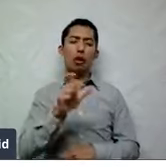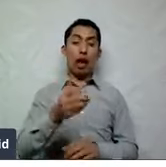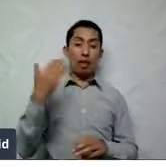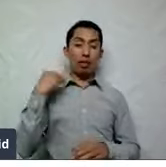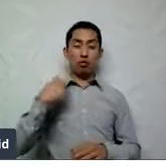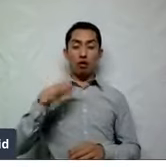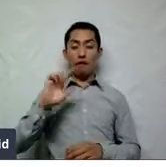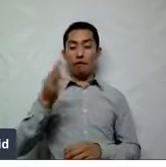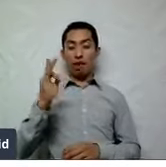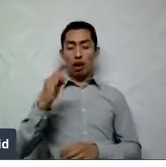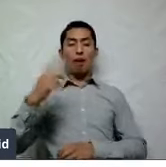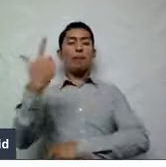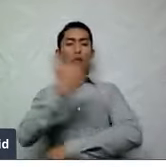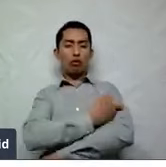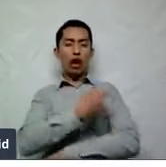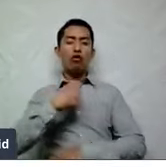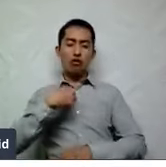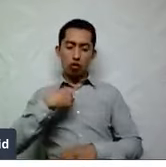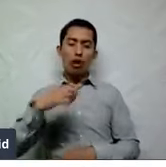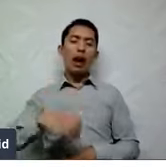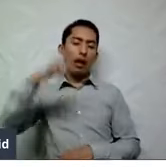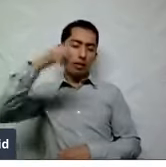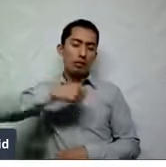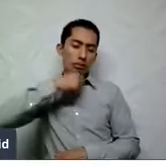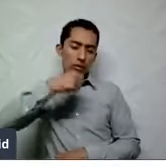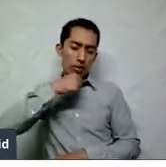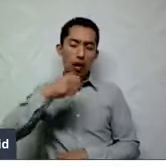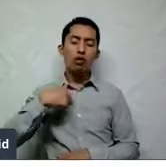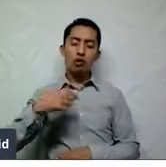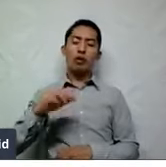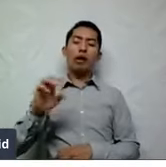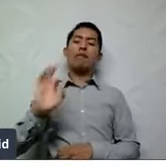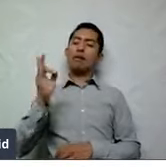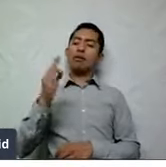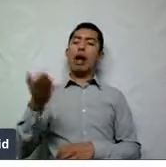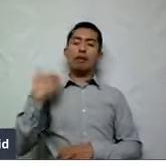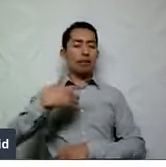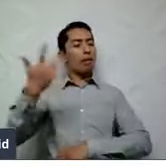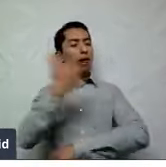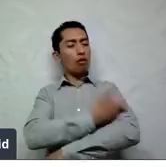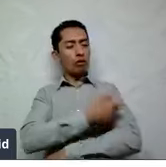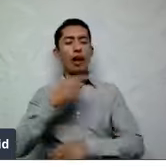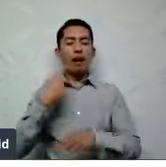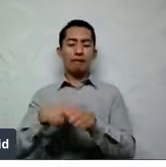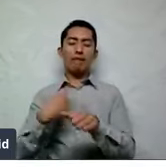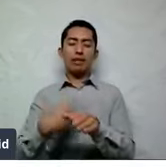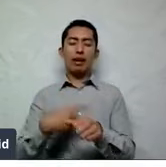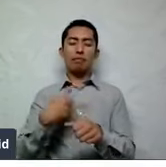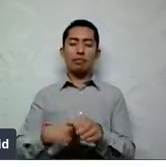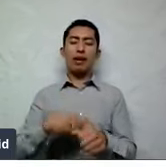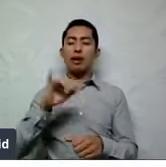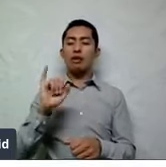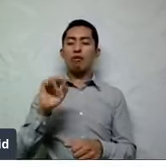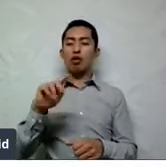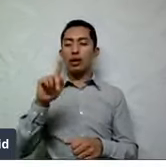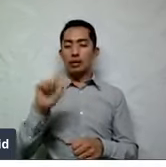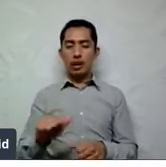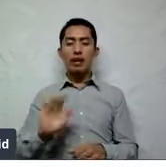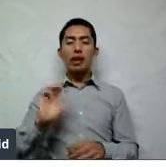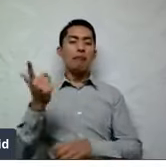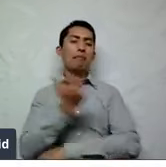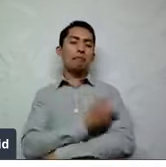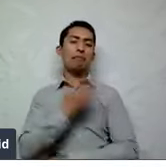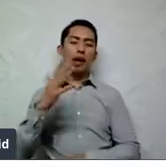están pidiendo, soy una adulta mayor, me vacuné en febrero sobre la influenza, ¿no? Contra la influenza, y me están pidiendo